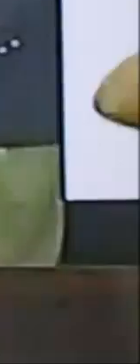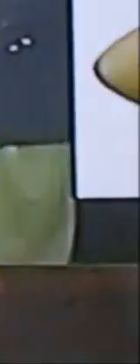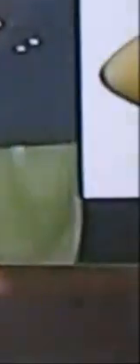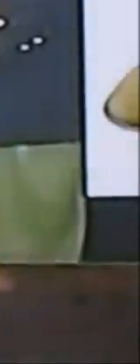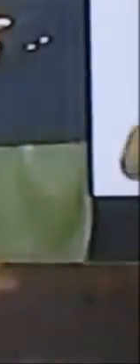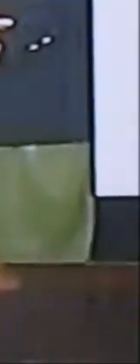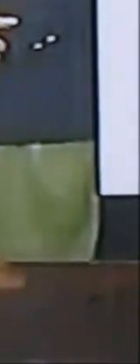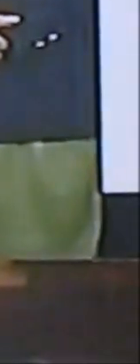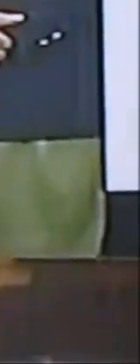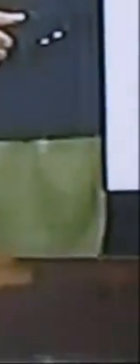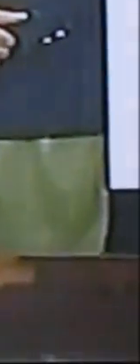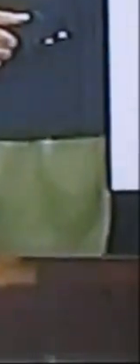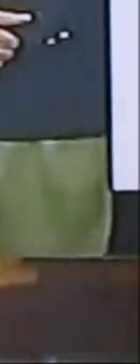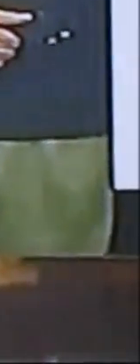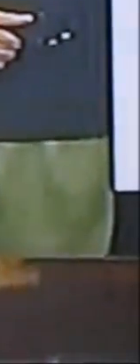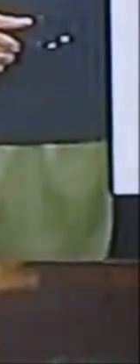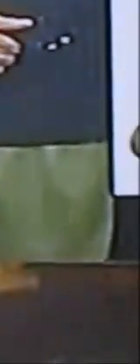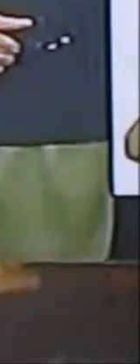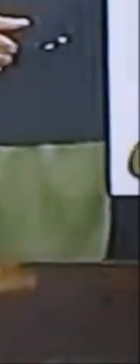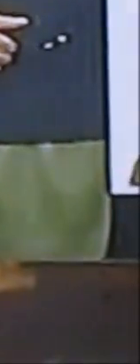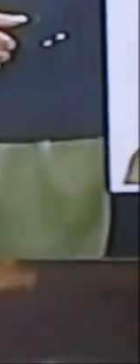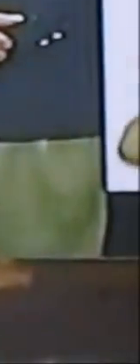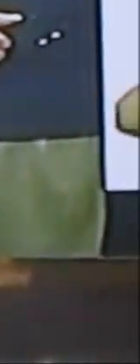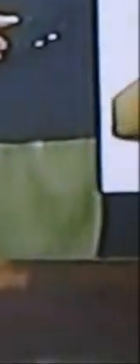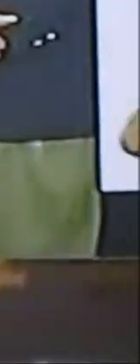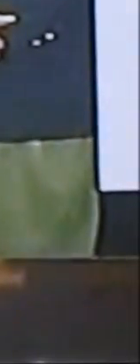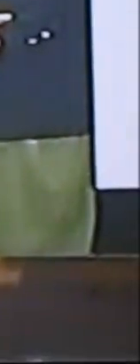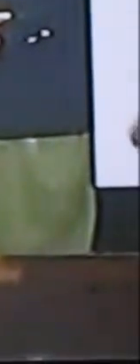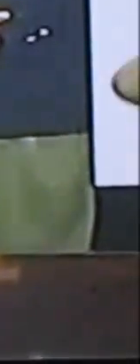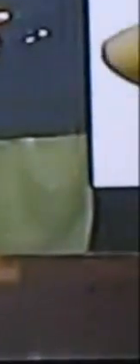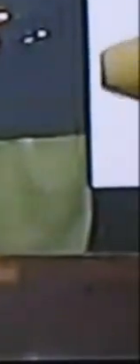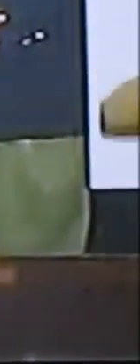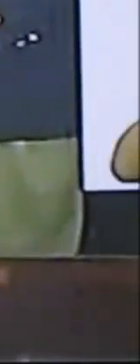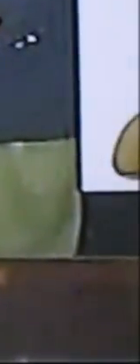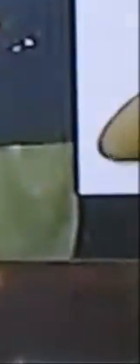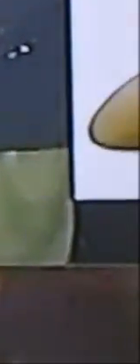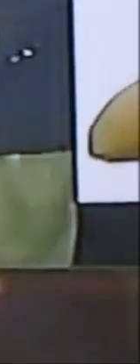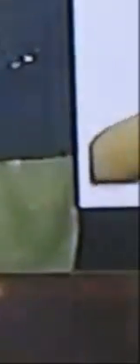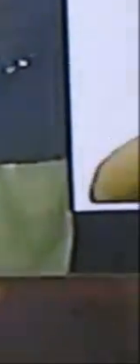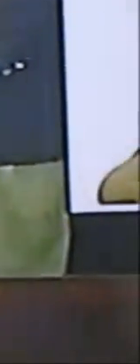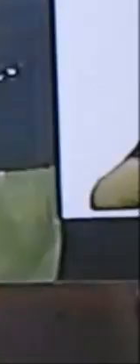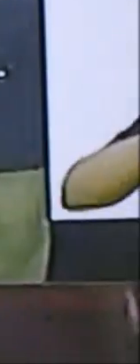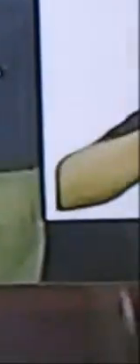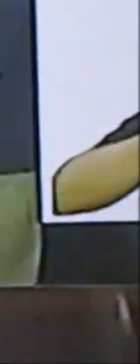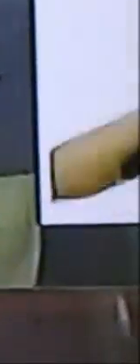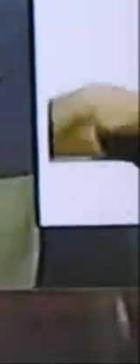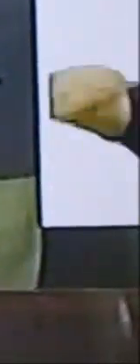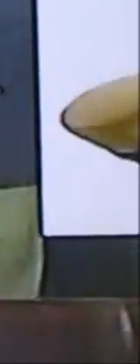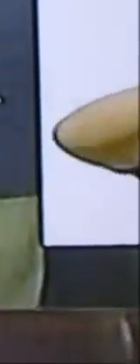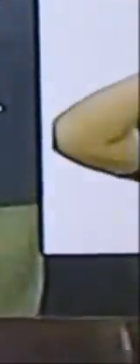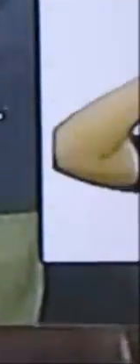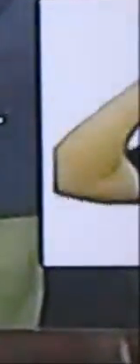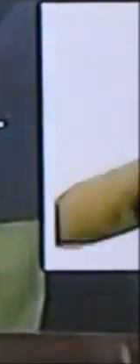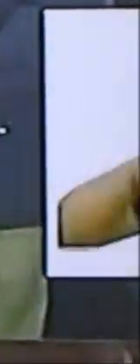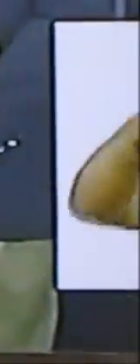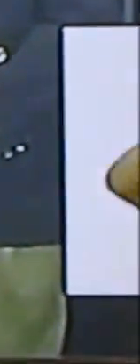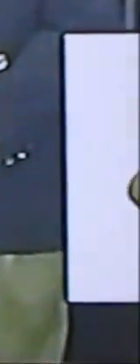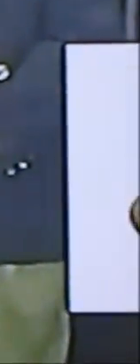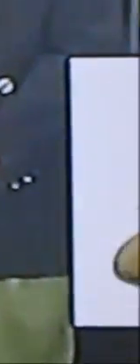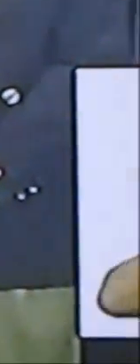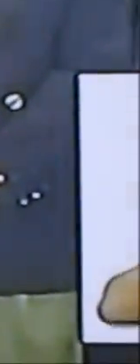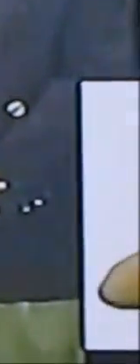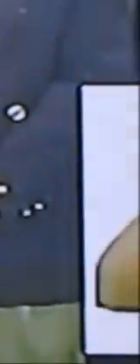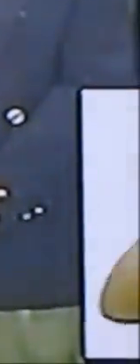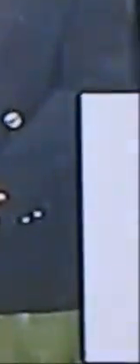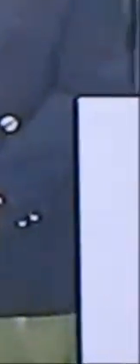El 28 de julio de 2016 asumí, por mandato del pueblo, la presidencia de la